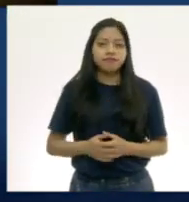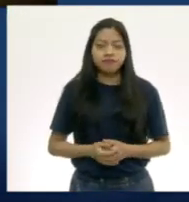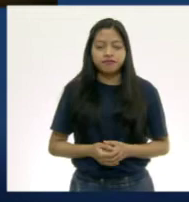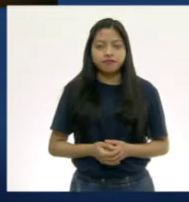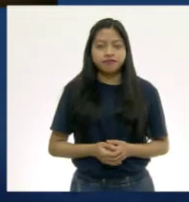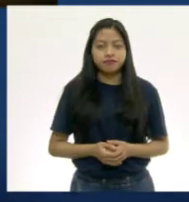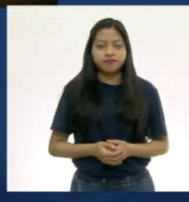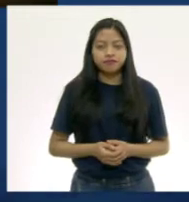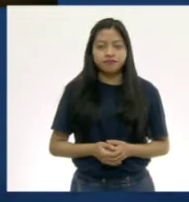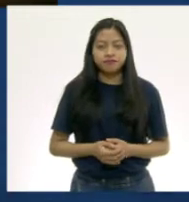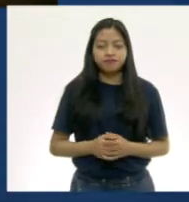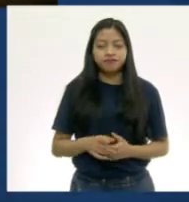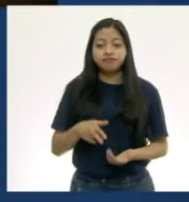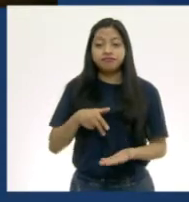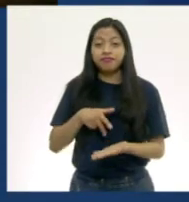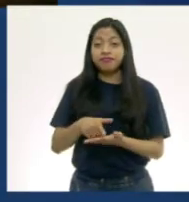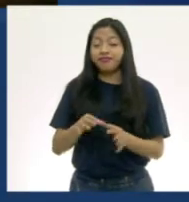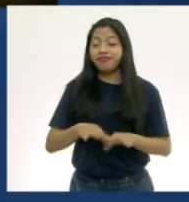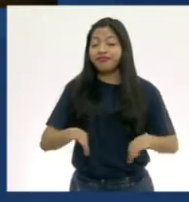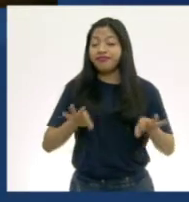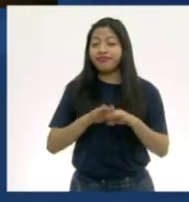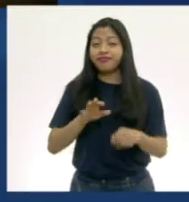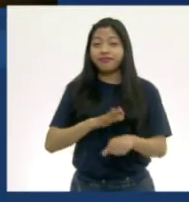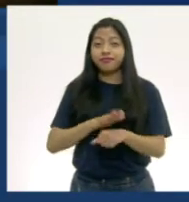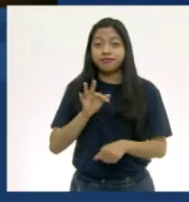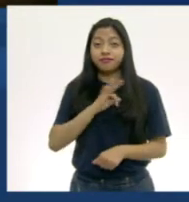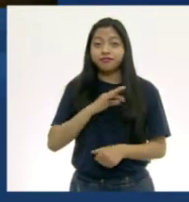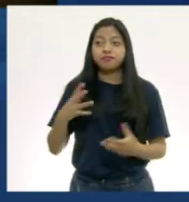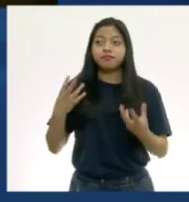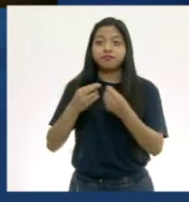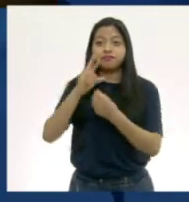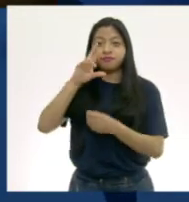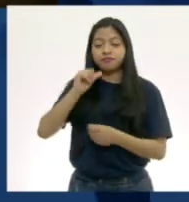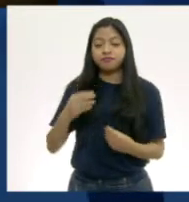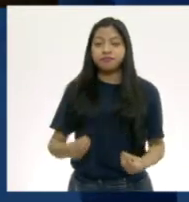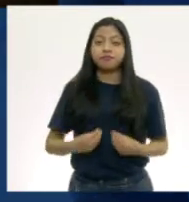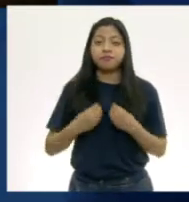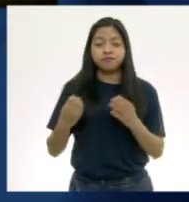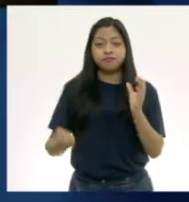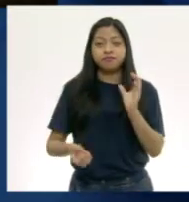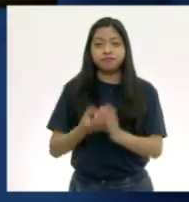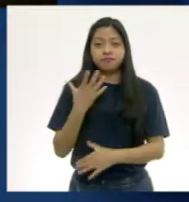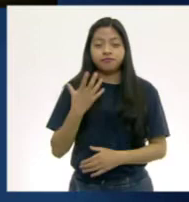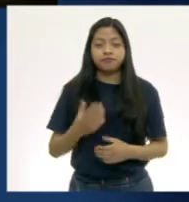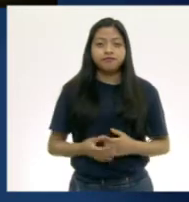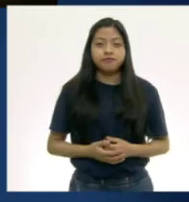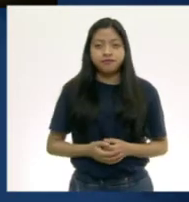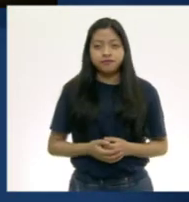Es el paso imprescindible para que pueda renacer con Ra a una nueva vida.